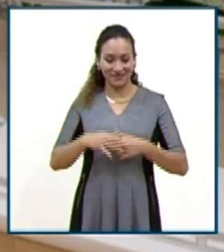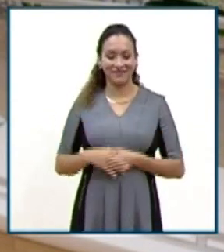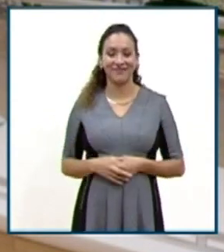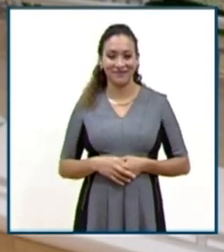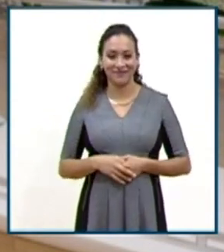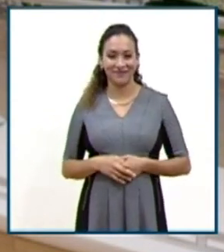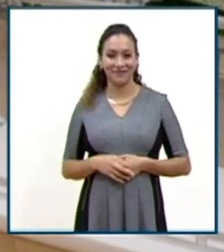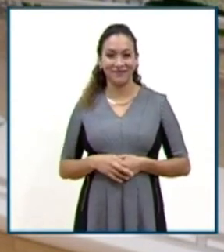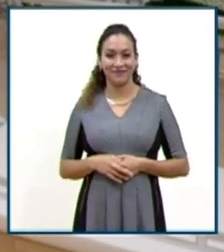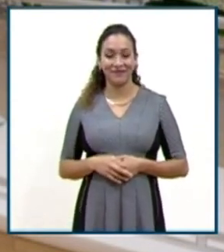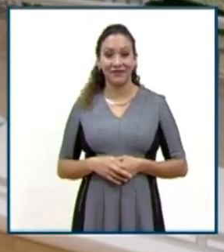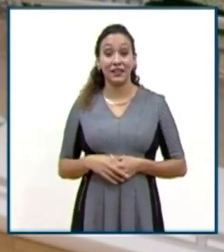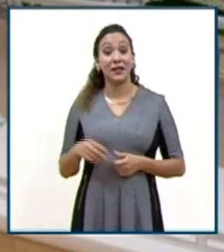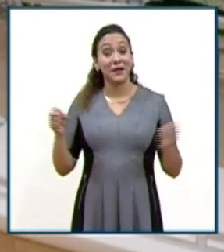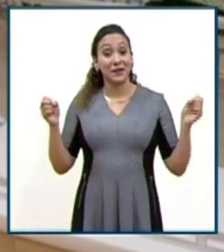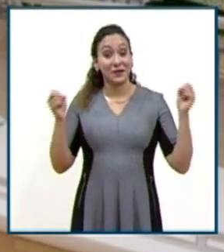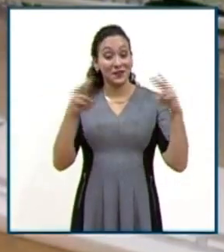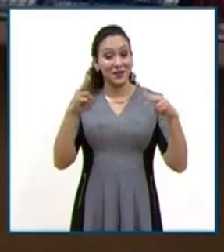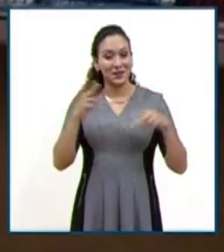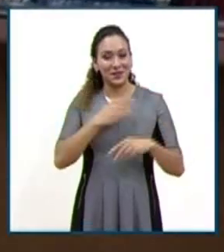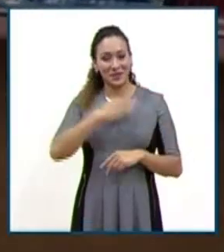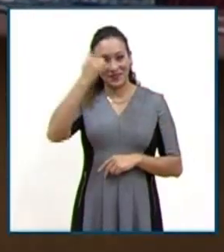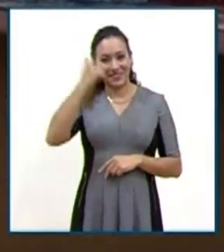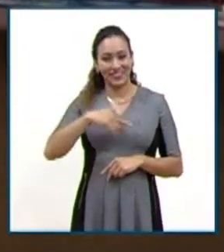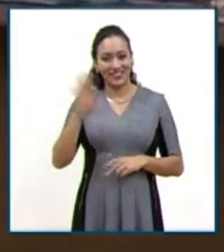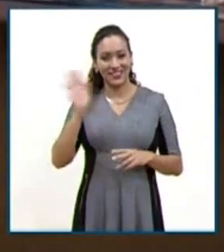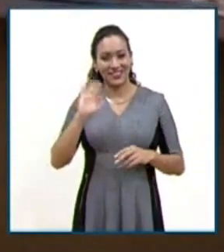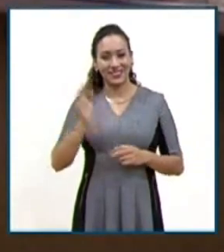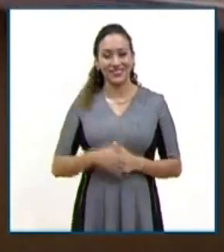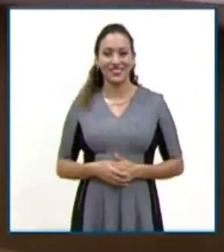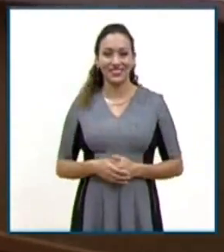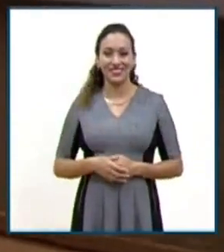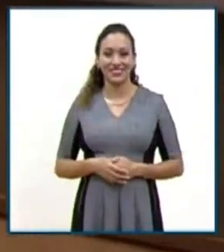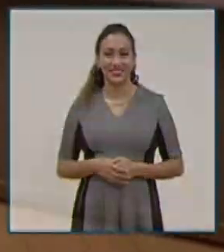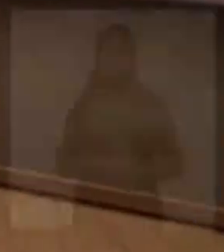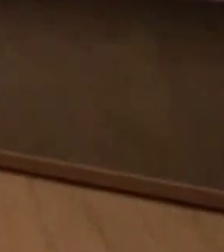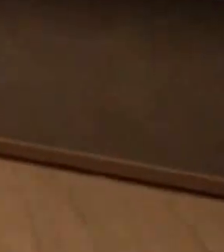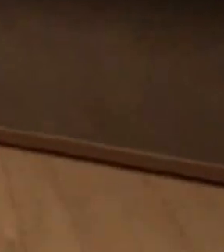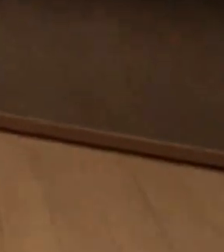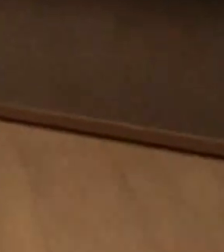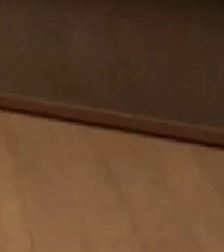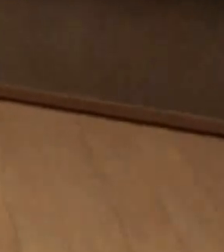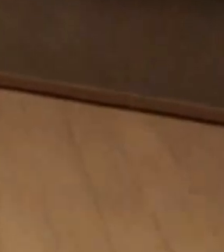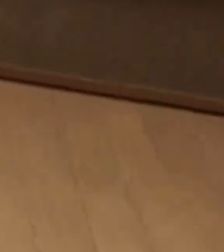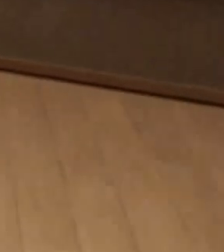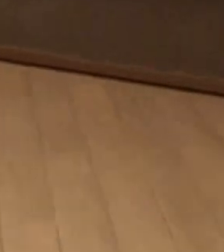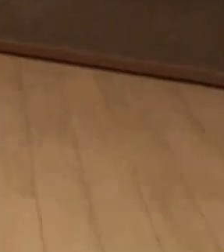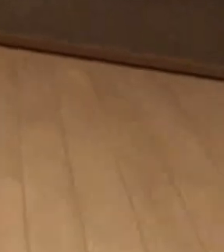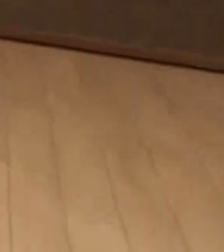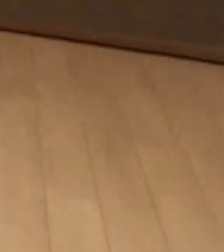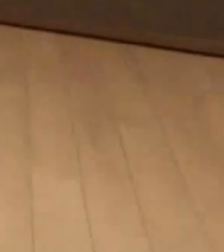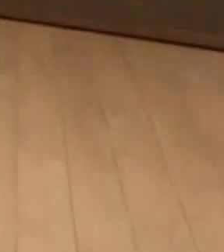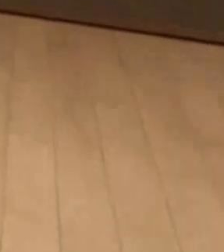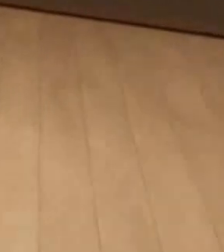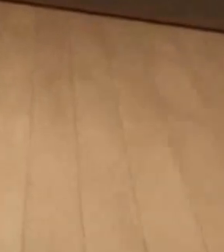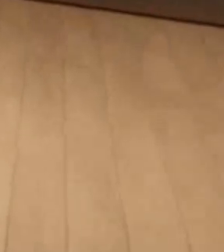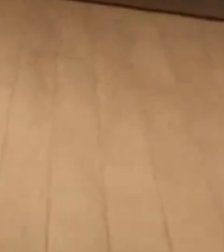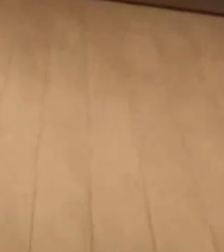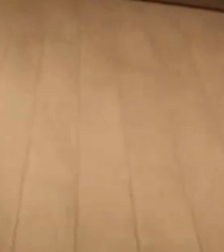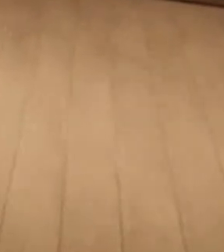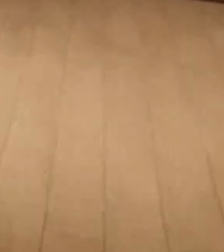los profesionistas prohibirles realizar sus actividades. Finalmente está la colocación de localizadores electrónicos